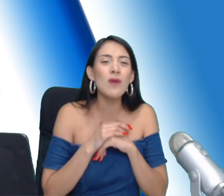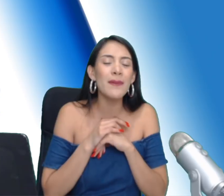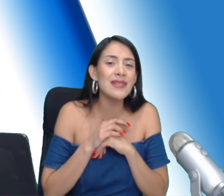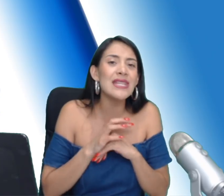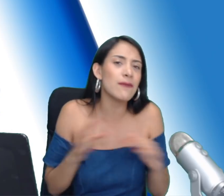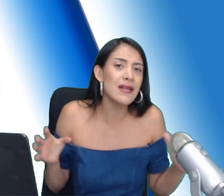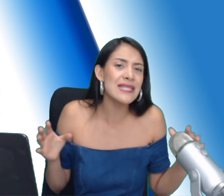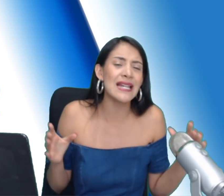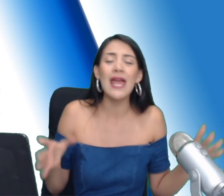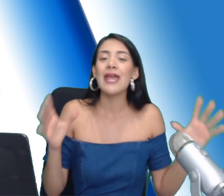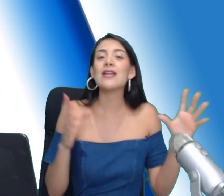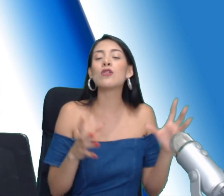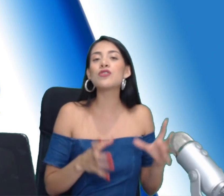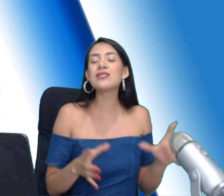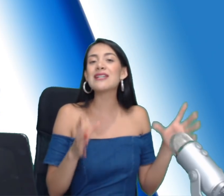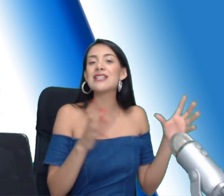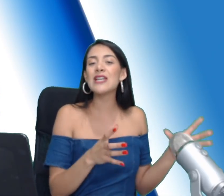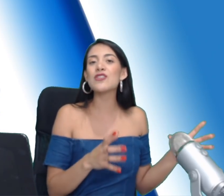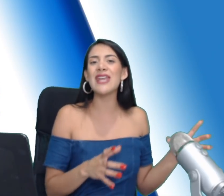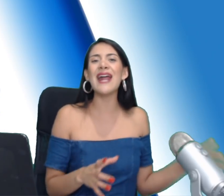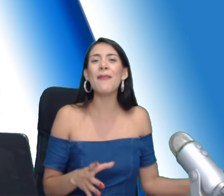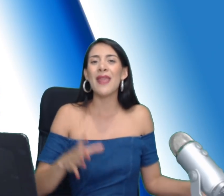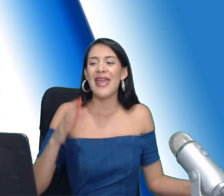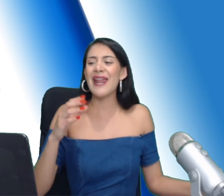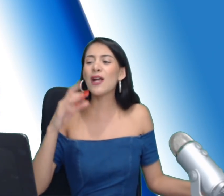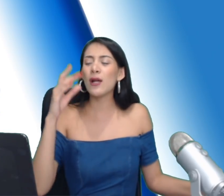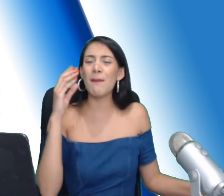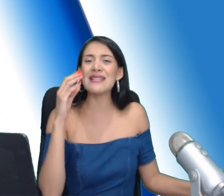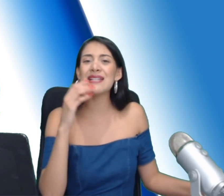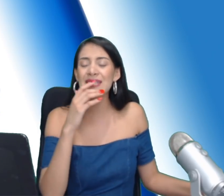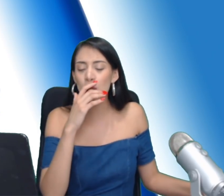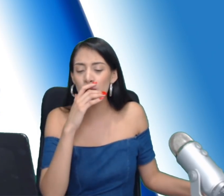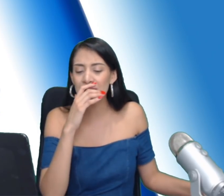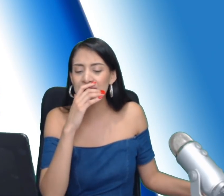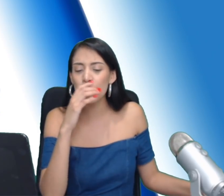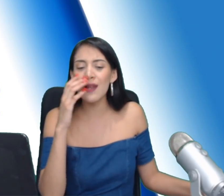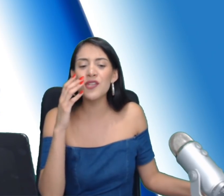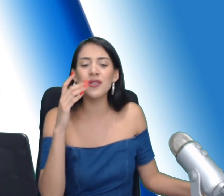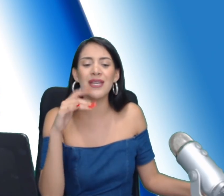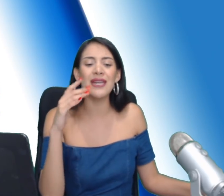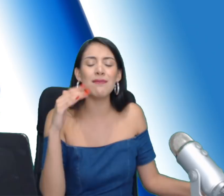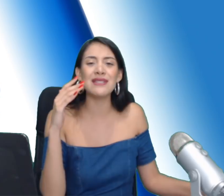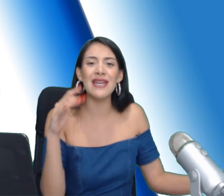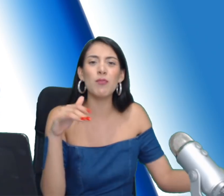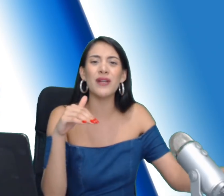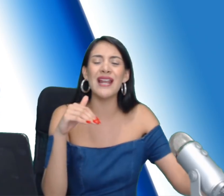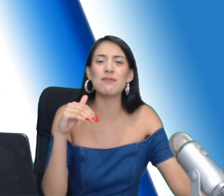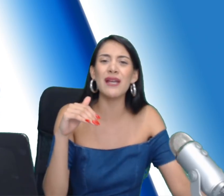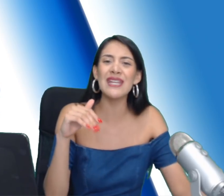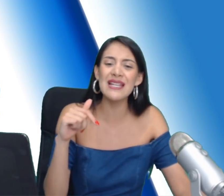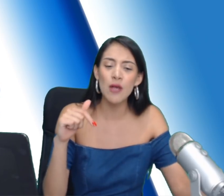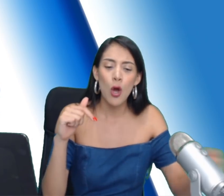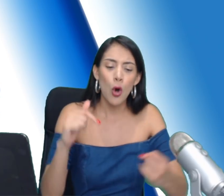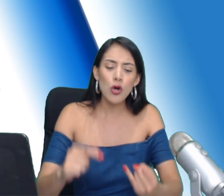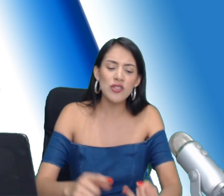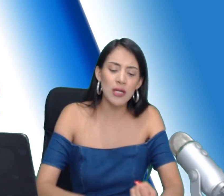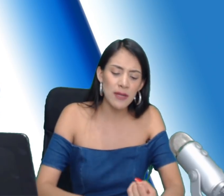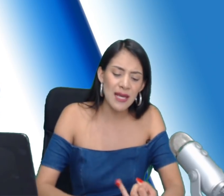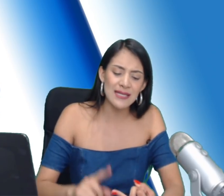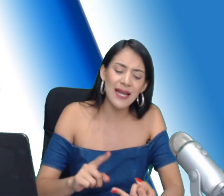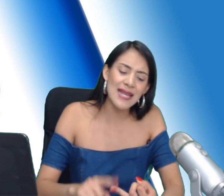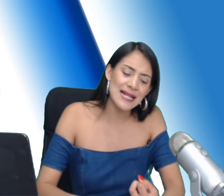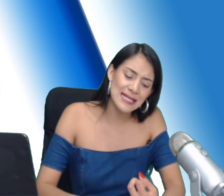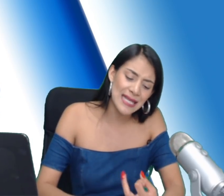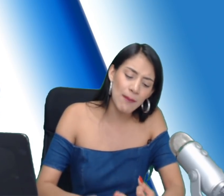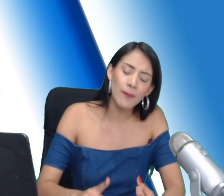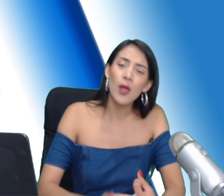es sumamente difícil. Y con otros sexenios era bastante conflictivo el hecho de querer investigar porque las páginas o no